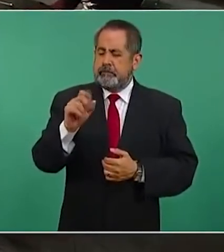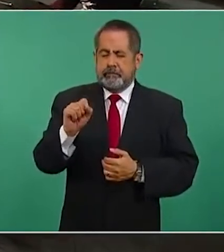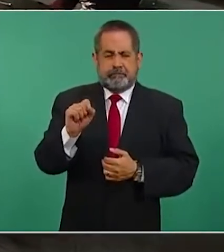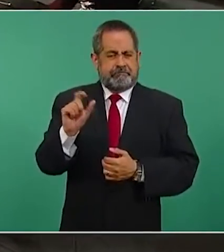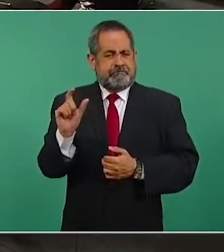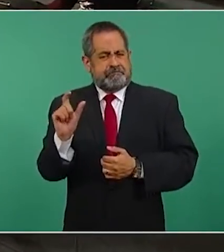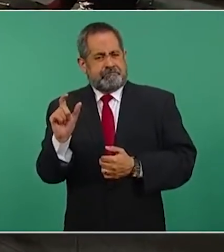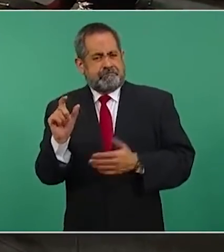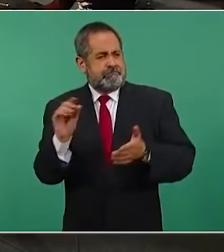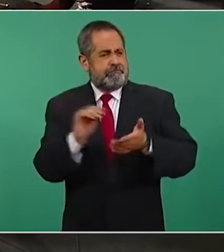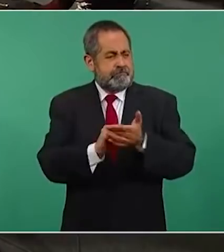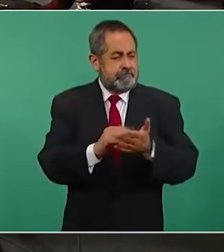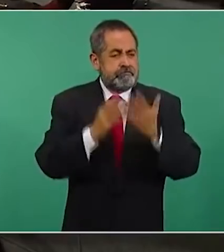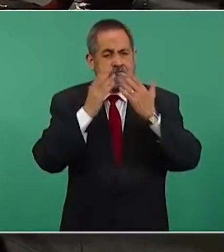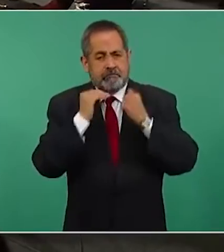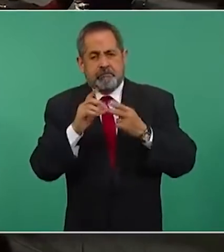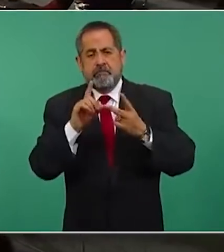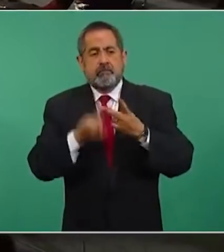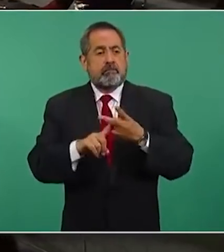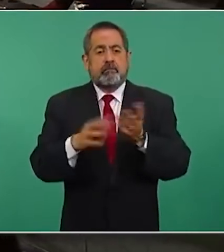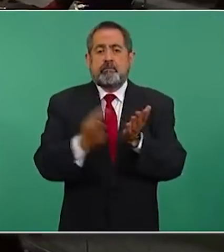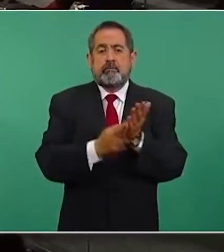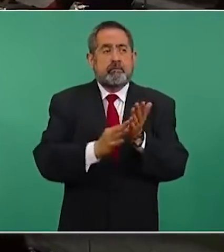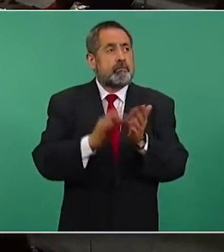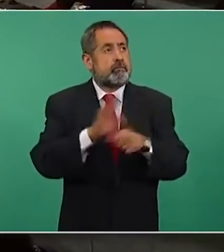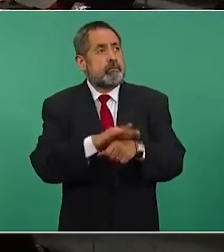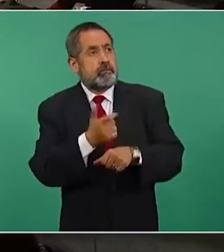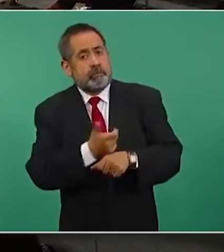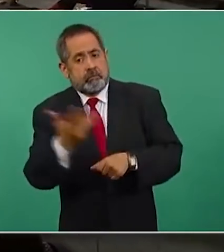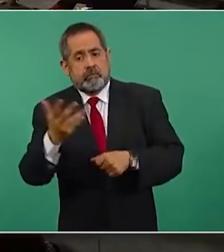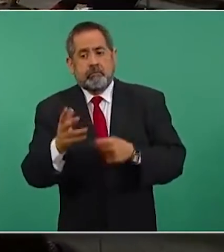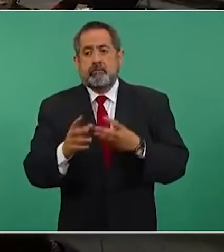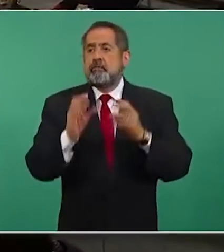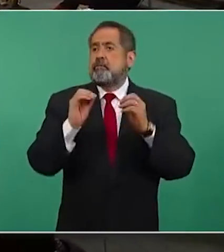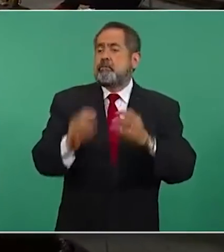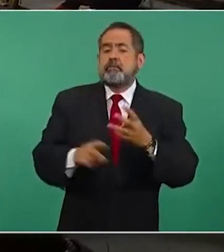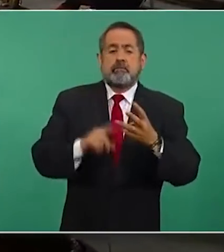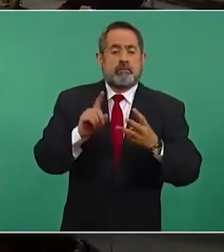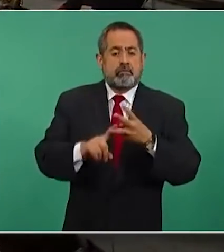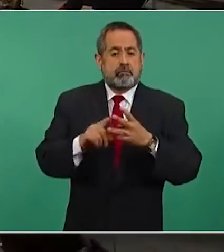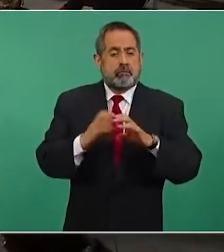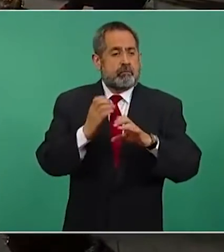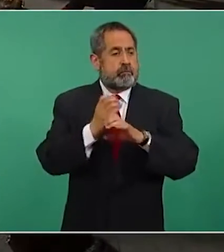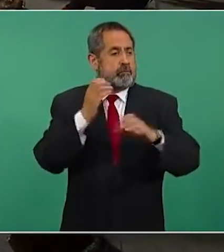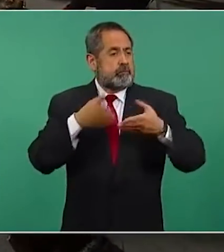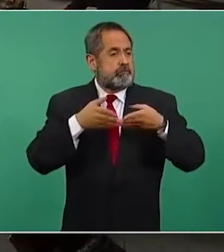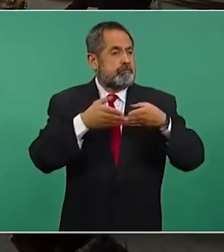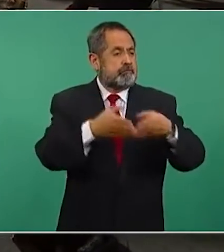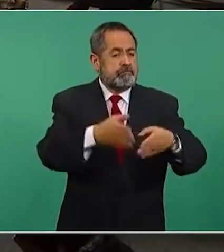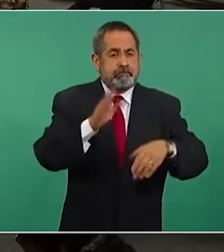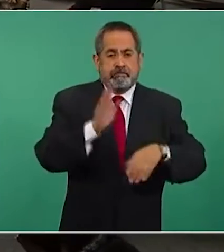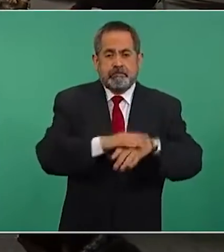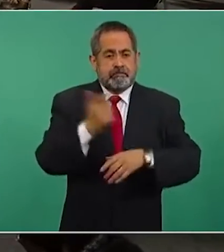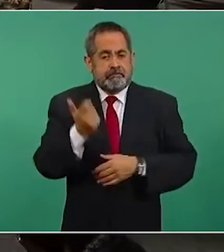porque aumentó el precio del acero o porque se incrementó el precio del transporte marítimo